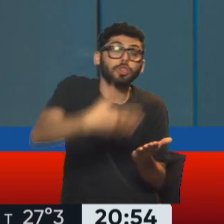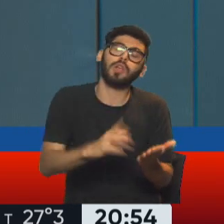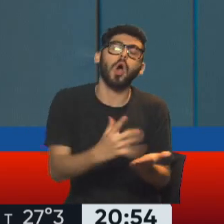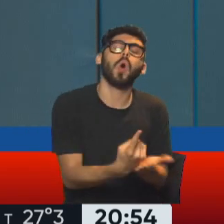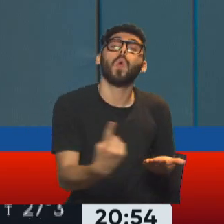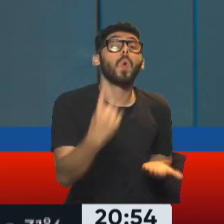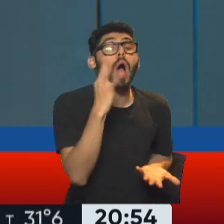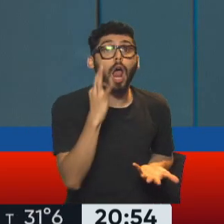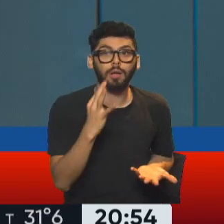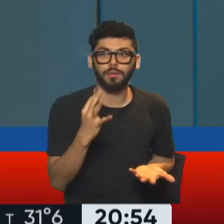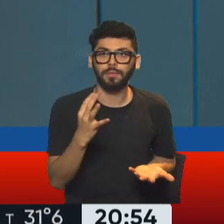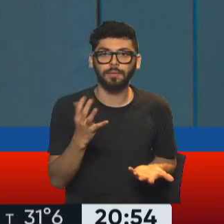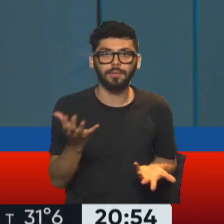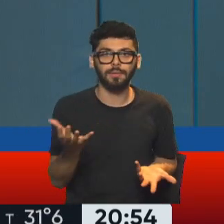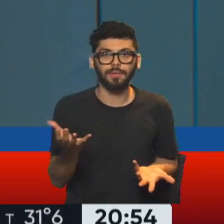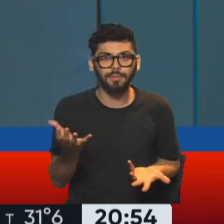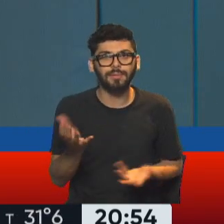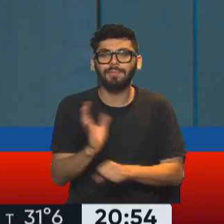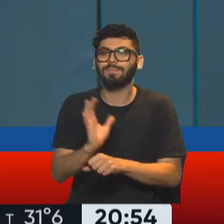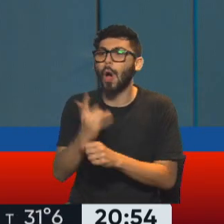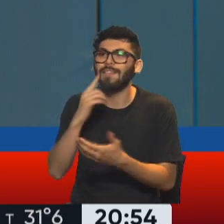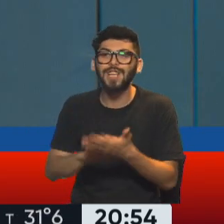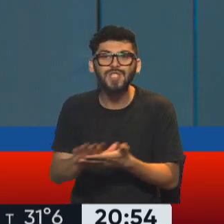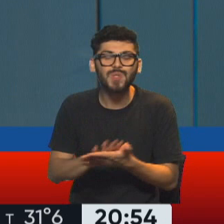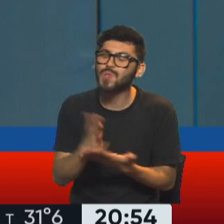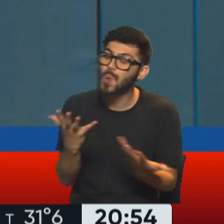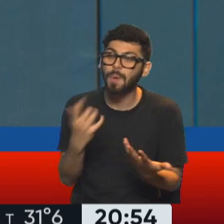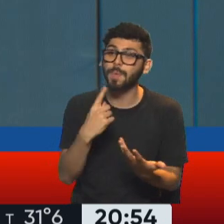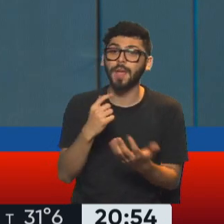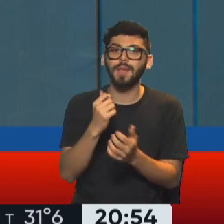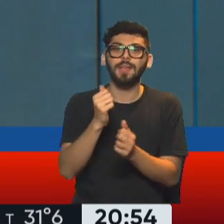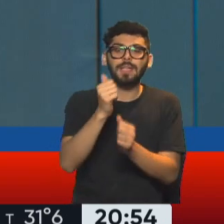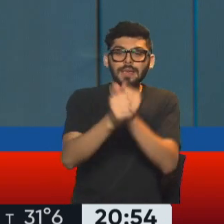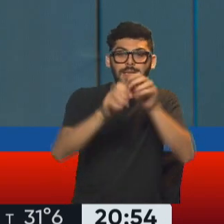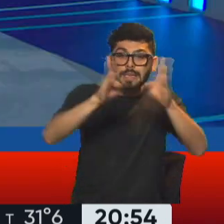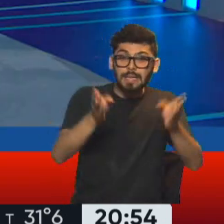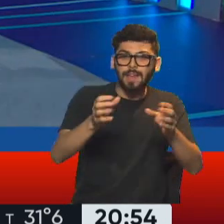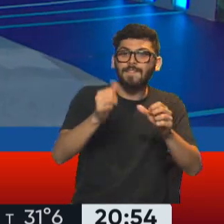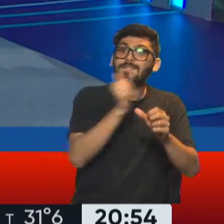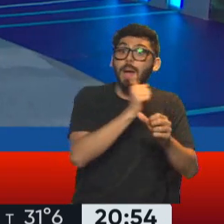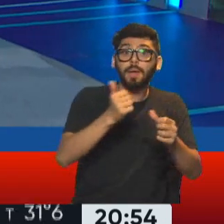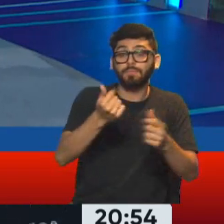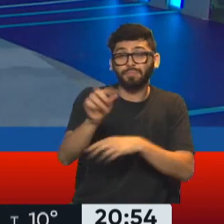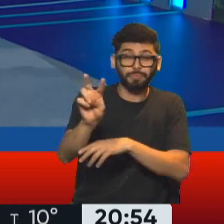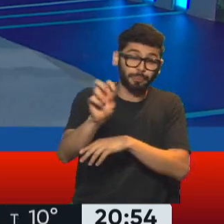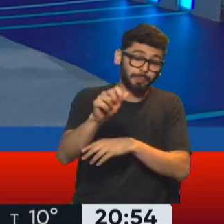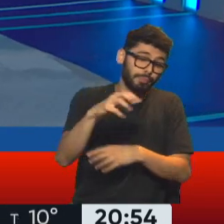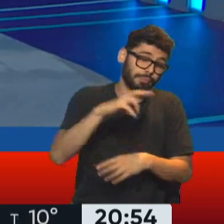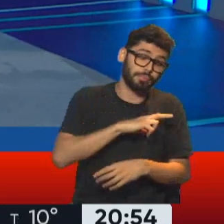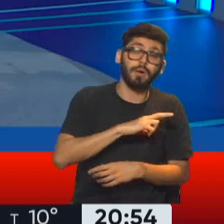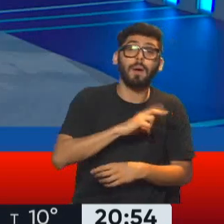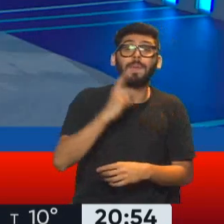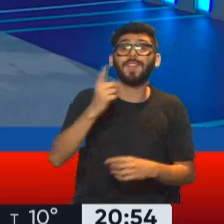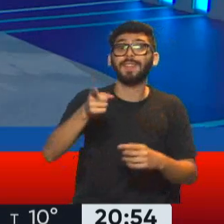algún tipo de solución. Los medicamentos, las empresas farmacéuticas ganan fortuna. Incluso, fíjate,